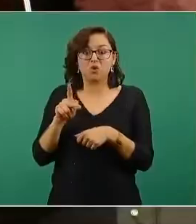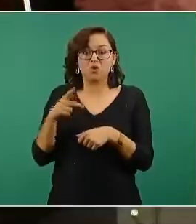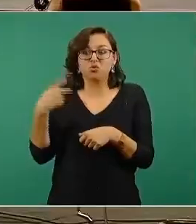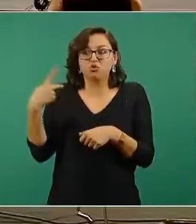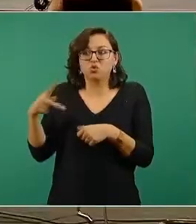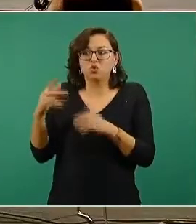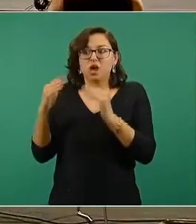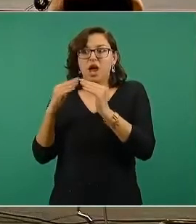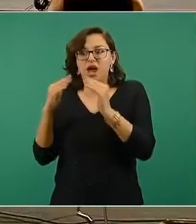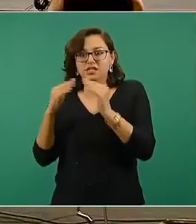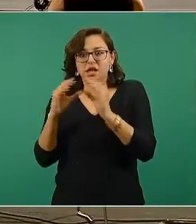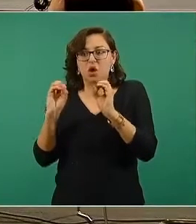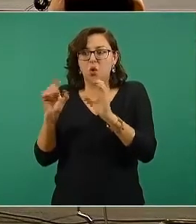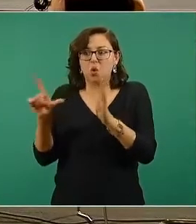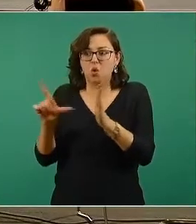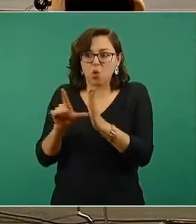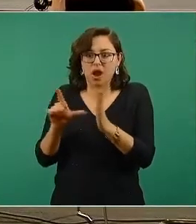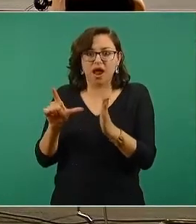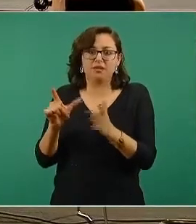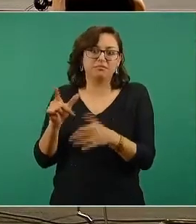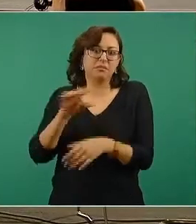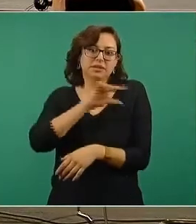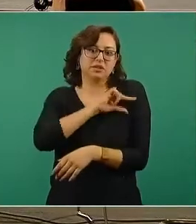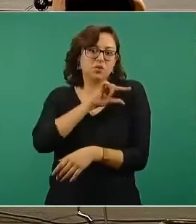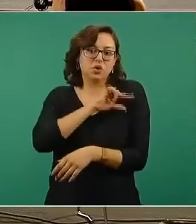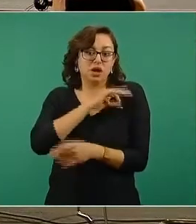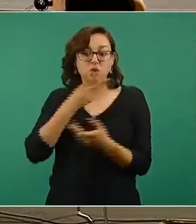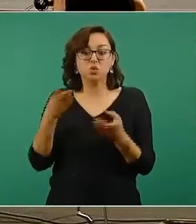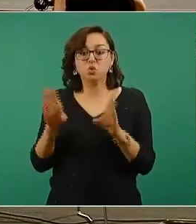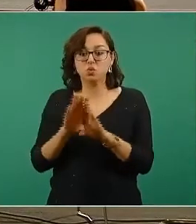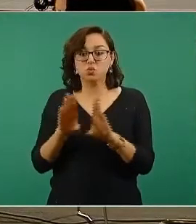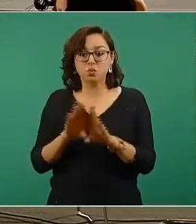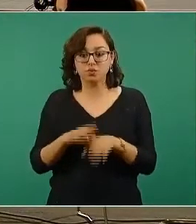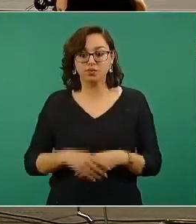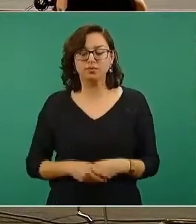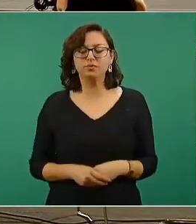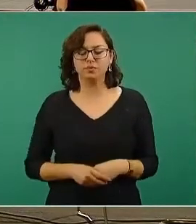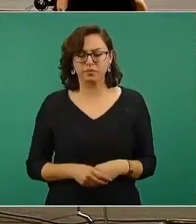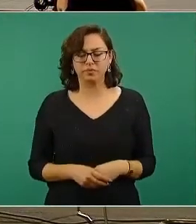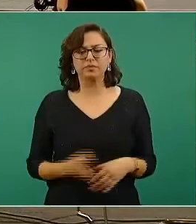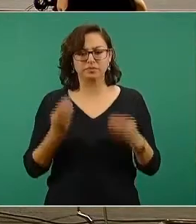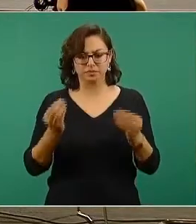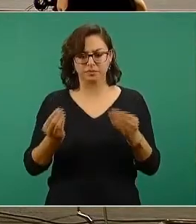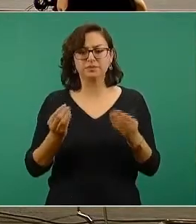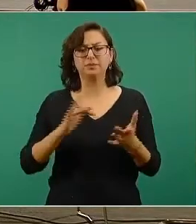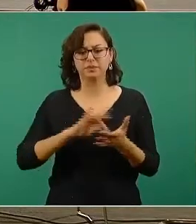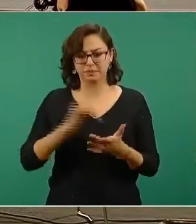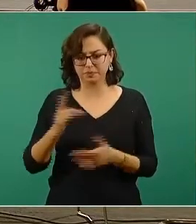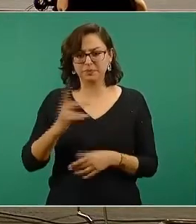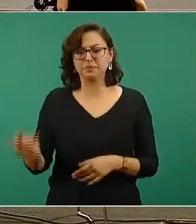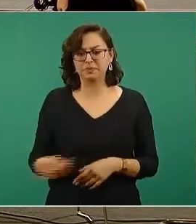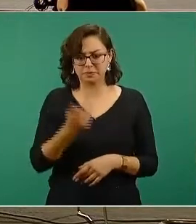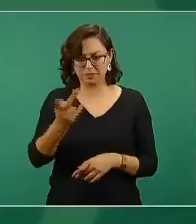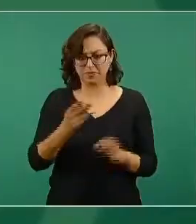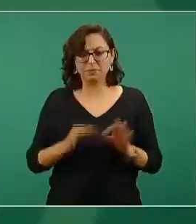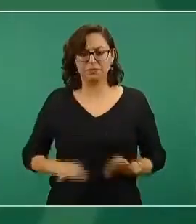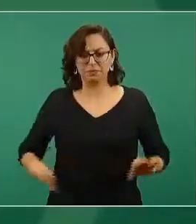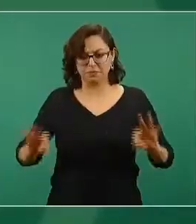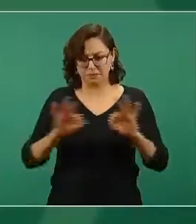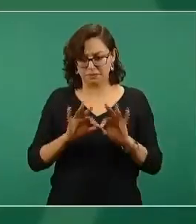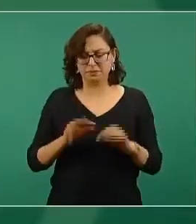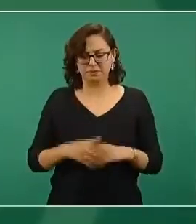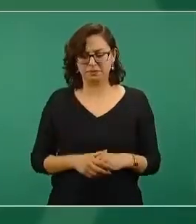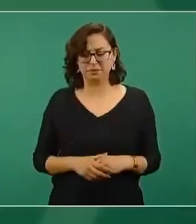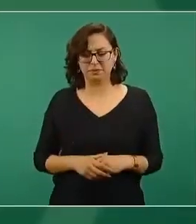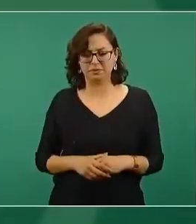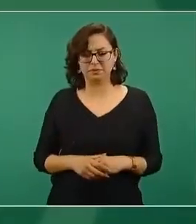pregunta. Muchas gracias. Sí, muy importante pregunta, porque es una cosa y aprovecho